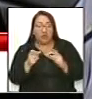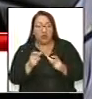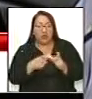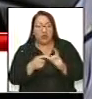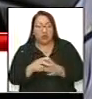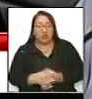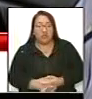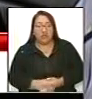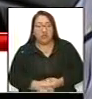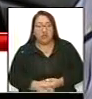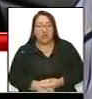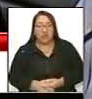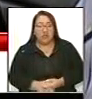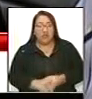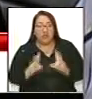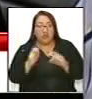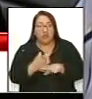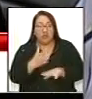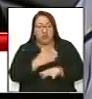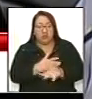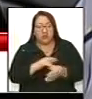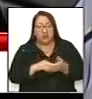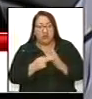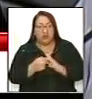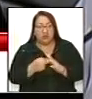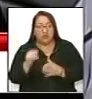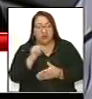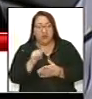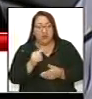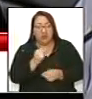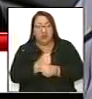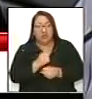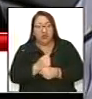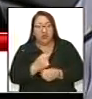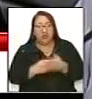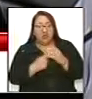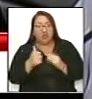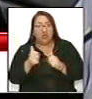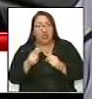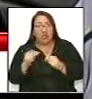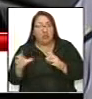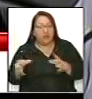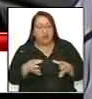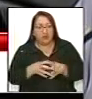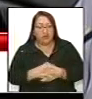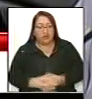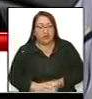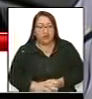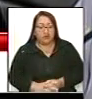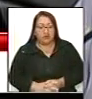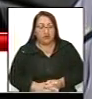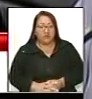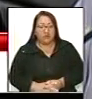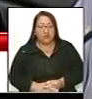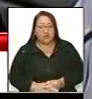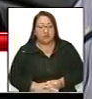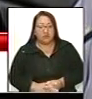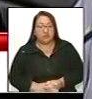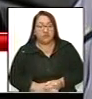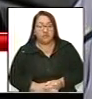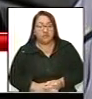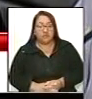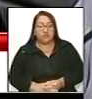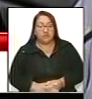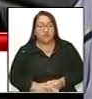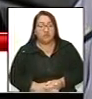Entonces, el esquema anterior estaba, diseñado en función de lo que era un arbitraje sui generis, ¿no? Que intervenía un miembro que